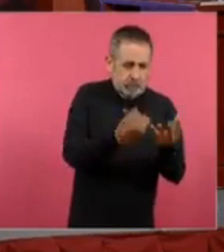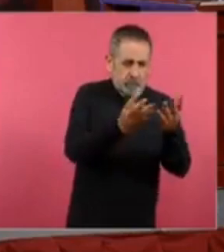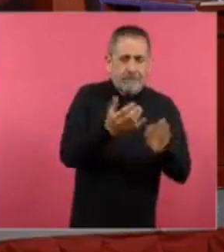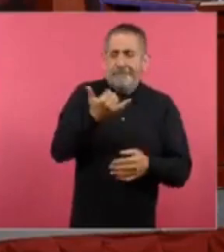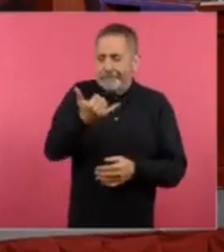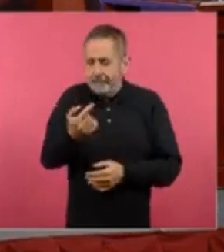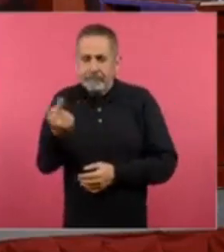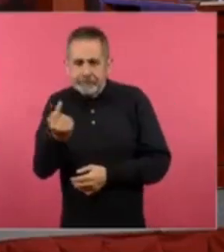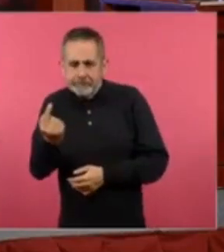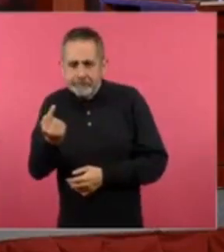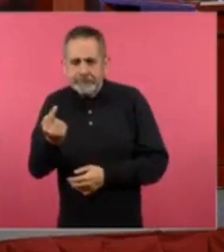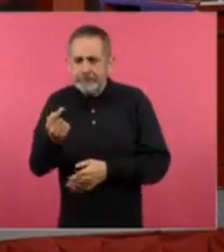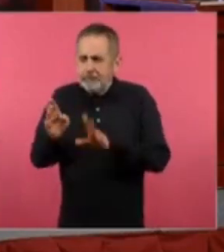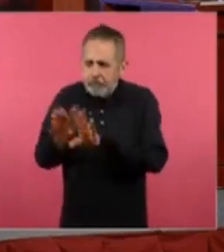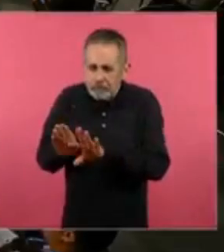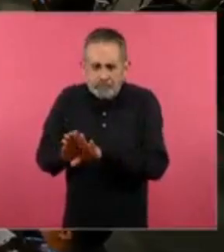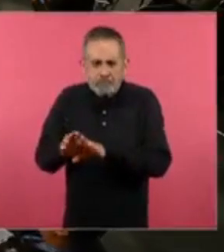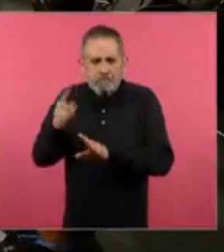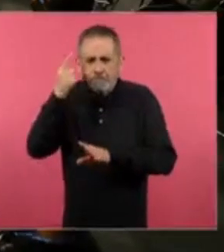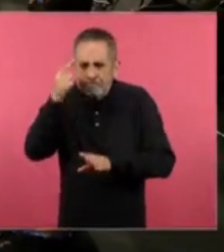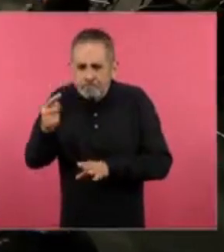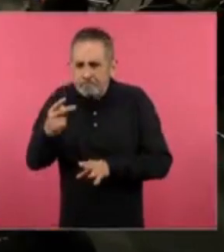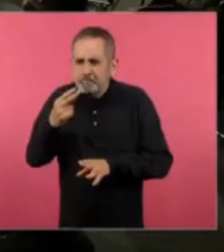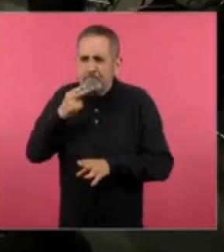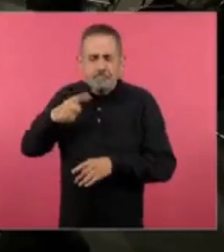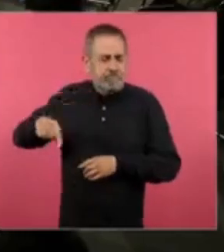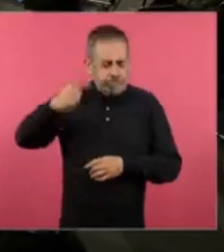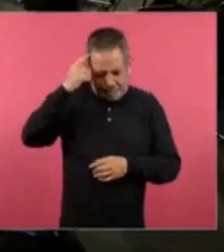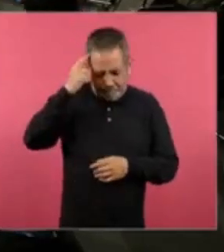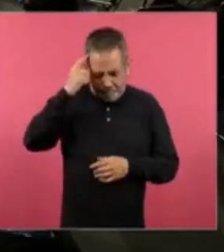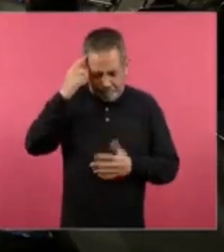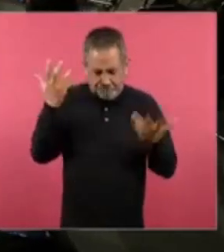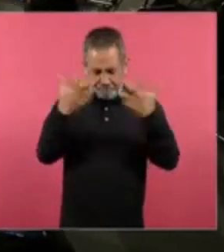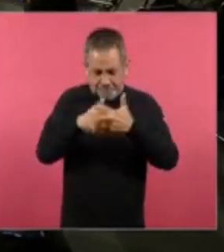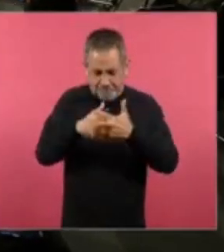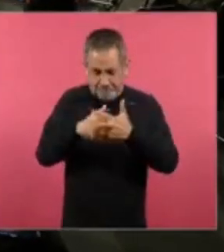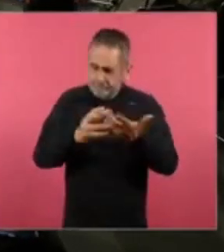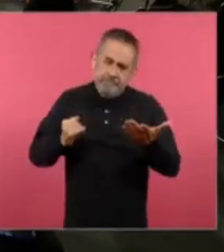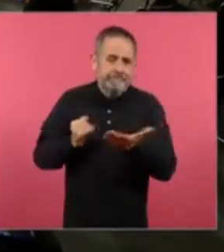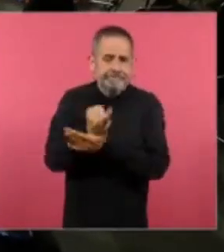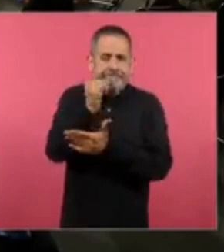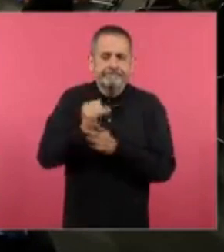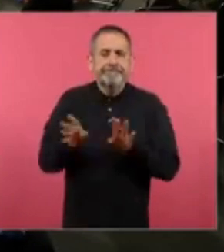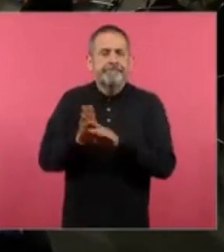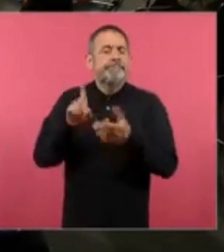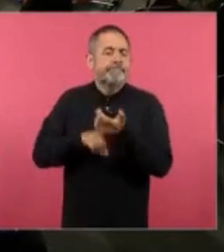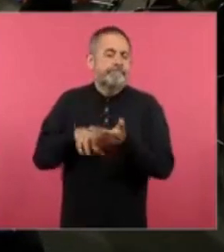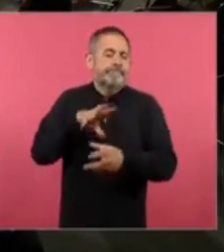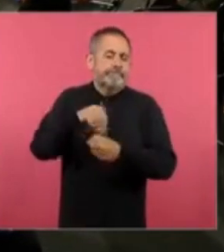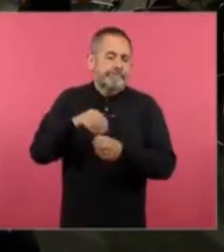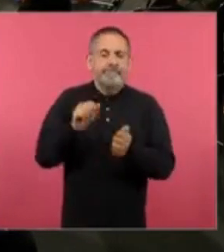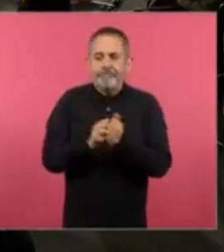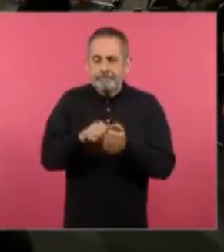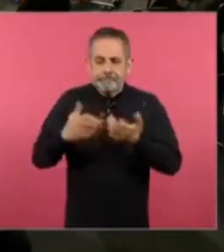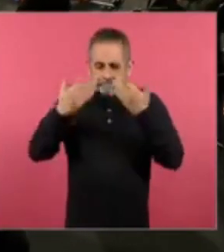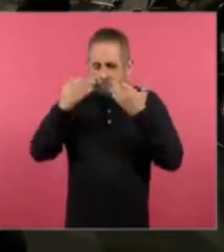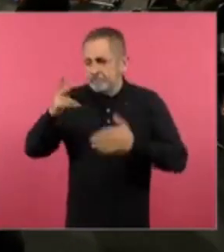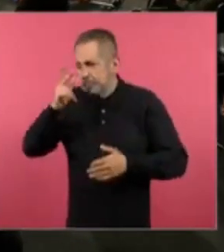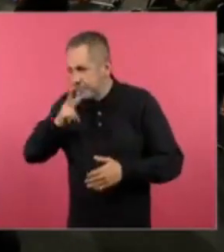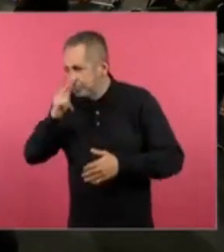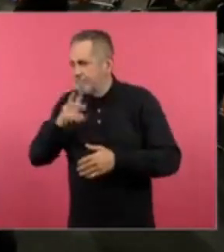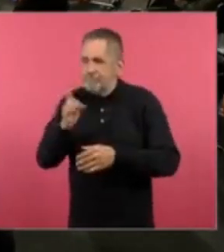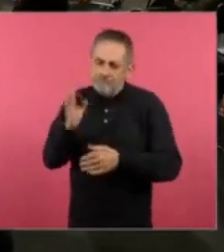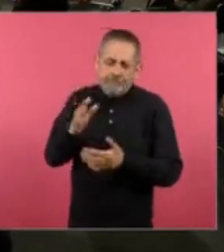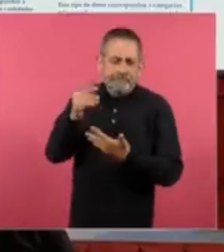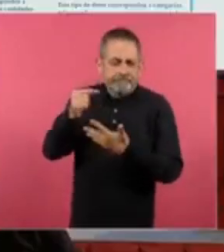y finalmente llegar a una toma de decisiones fundamentada en evidencias, en